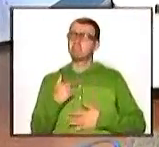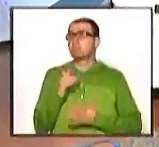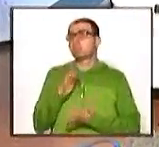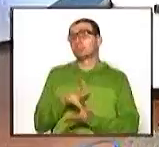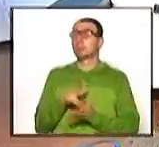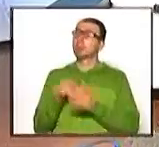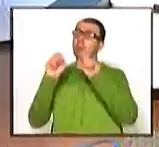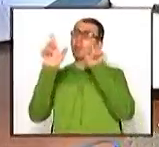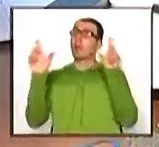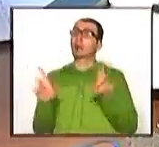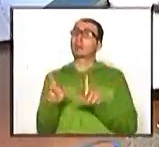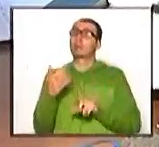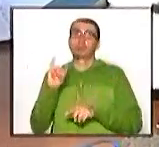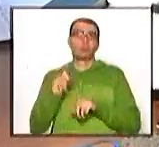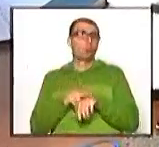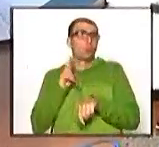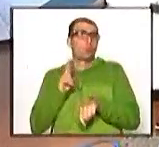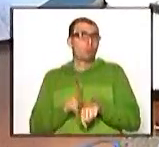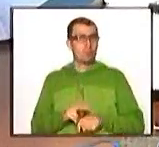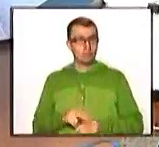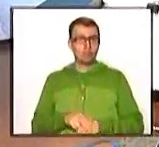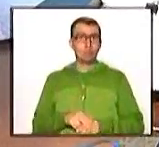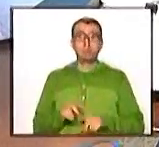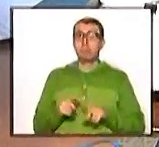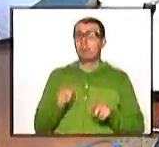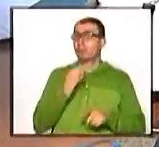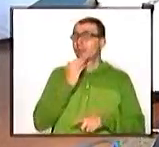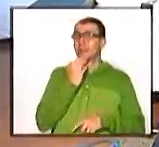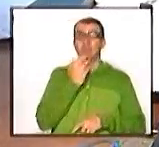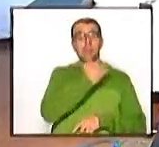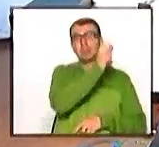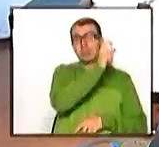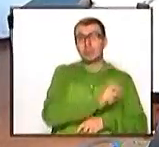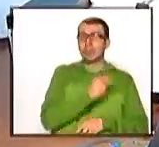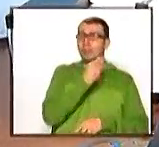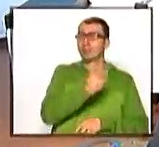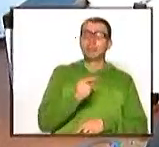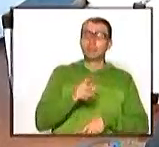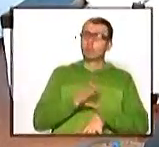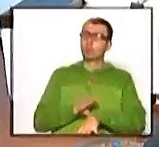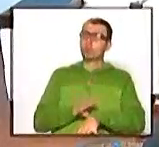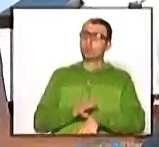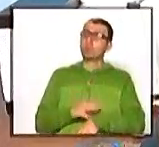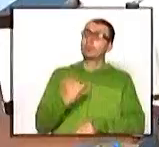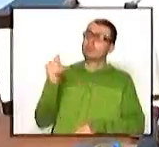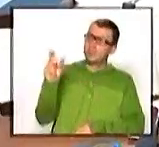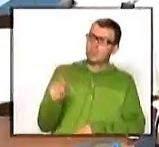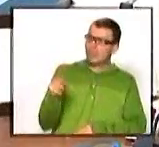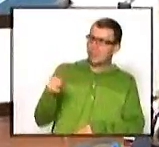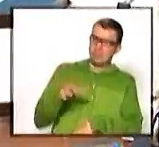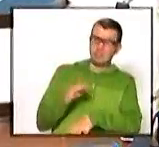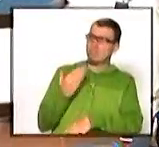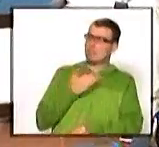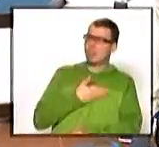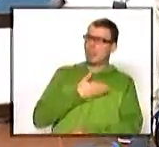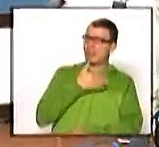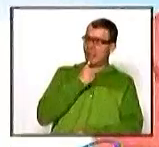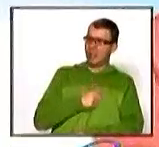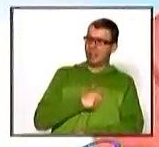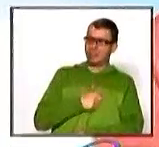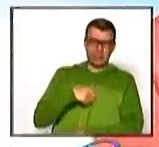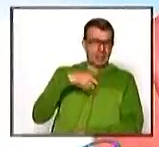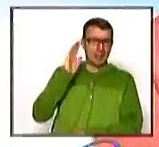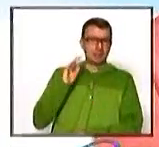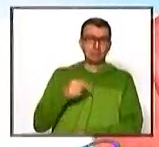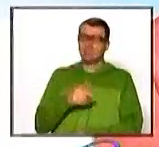en un consultorio, halagado de un fonendoscopio, una bata, no ve al paciente, a su mamá ahí sentada, a ver si es capaz uno de decirle, pues a ver si